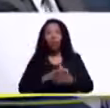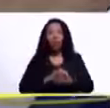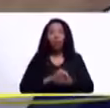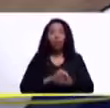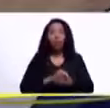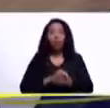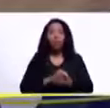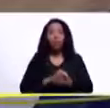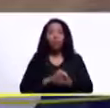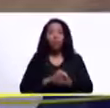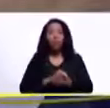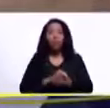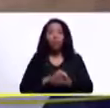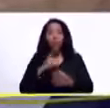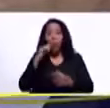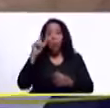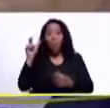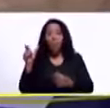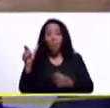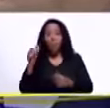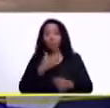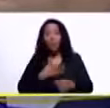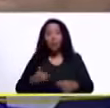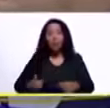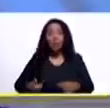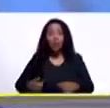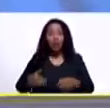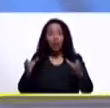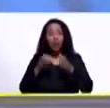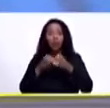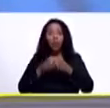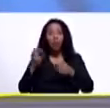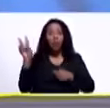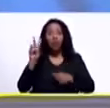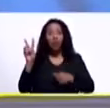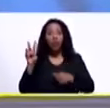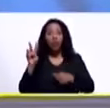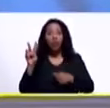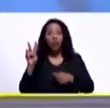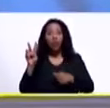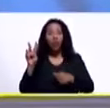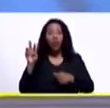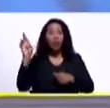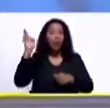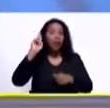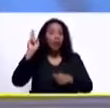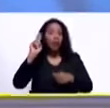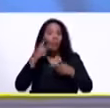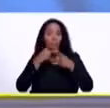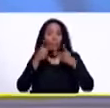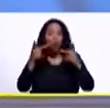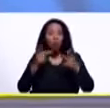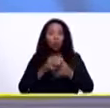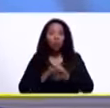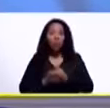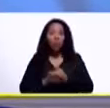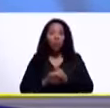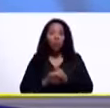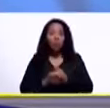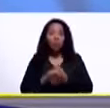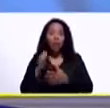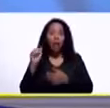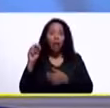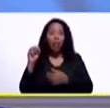Meridiano, a Iván Mesori, presidente de la Cámara Venezolana de la Industria de Radiodifusión, a Andrés Badra